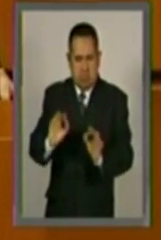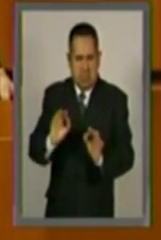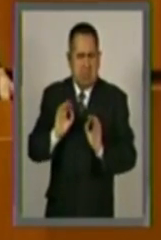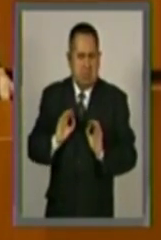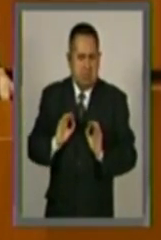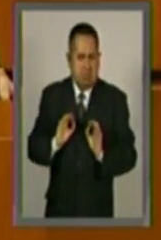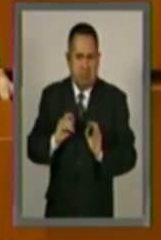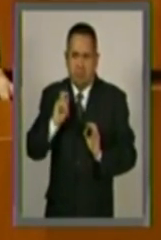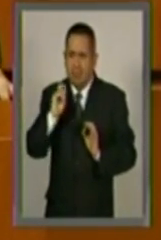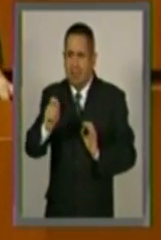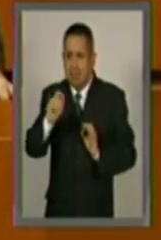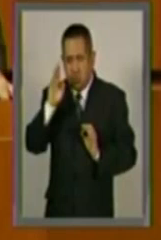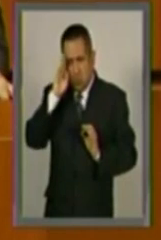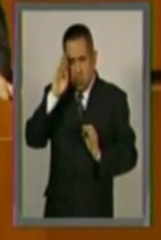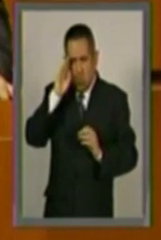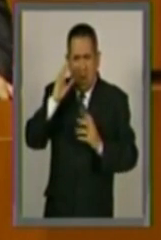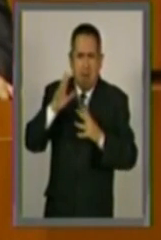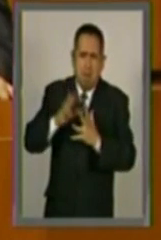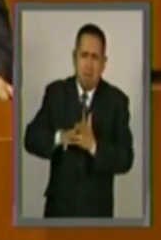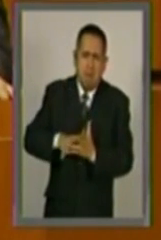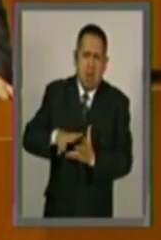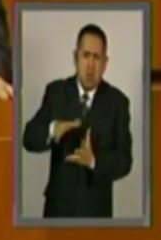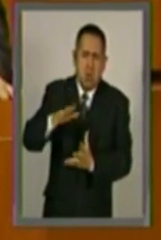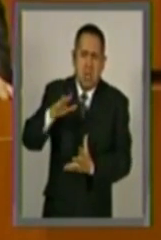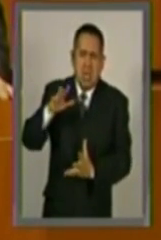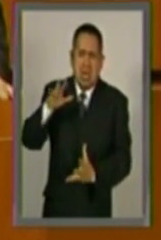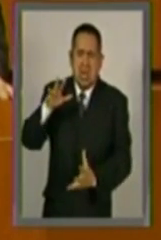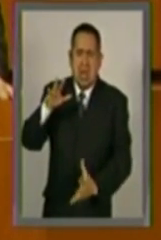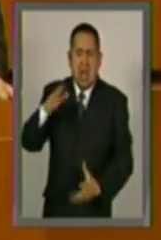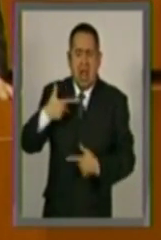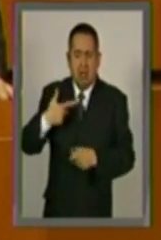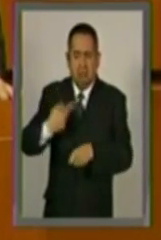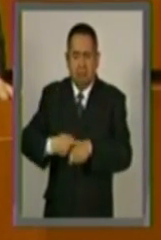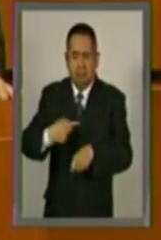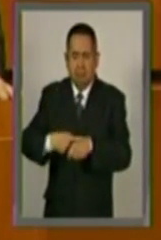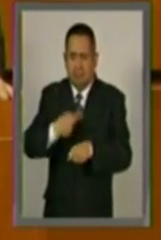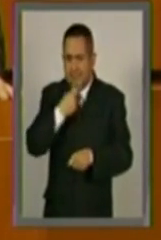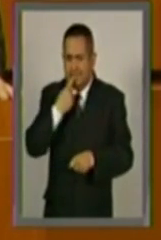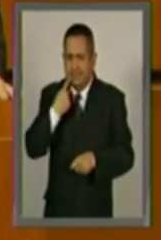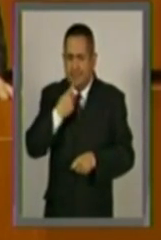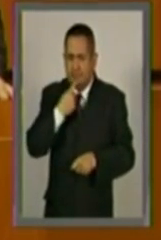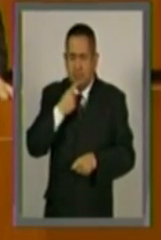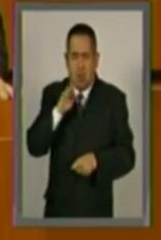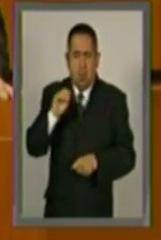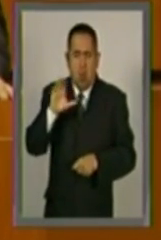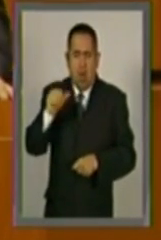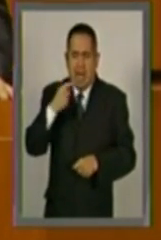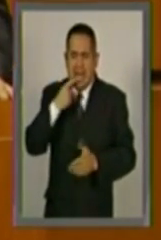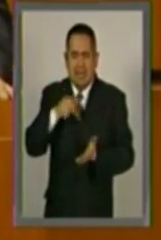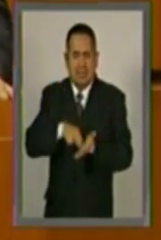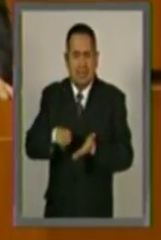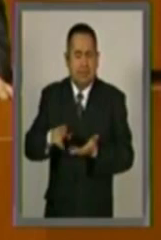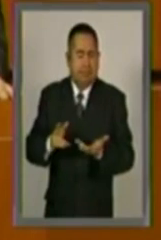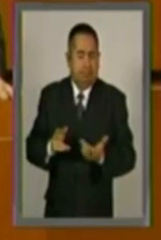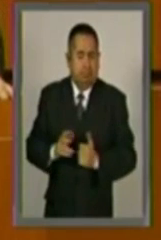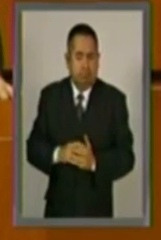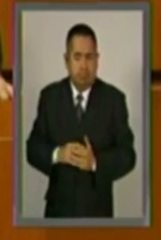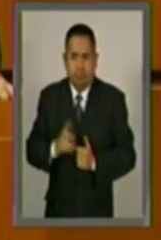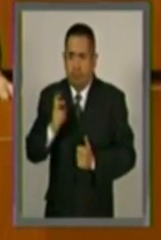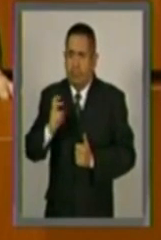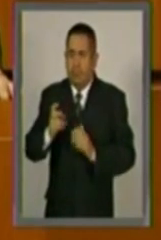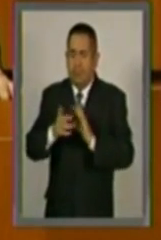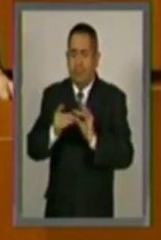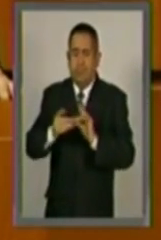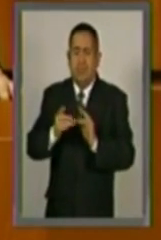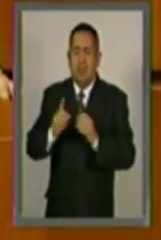la alarmante gran mayoría presenta problemas de salud bucal en nuestro país ello no obstante que se